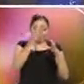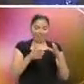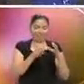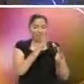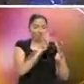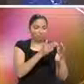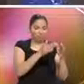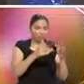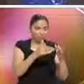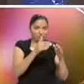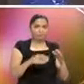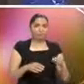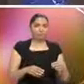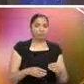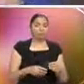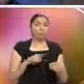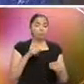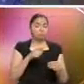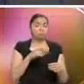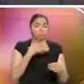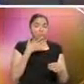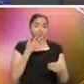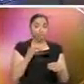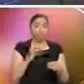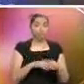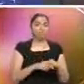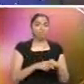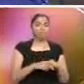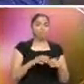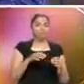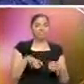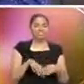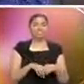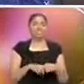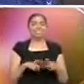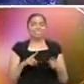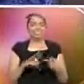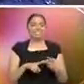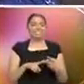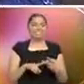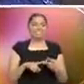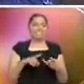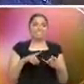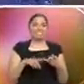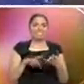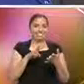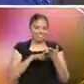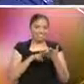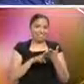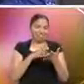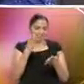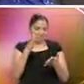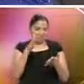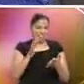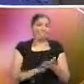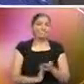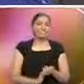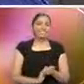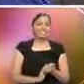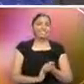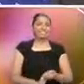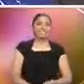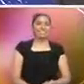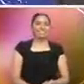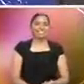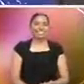rico. Si no lo han probado, pruébenlo. O es del naranja y anda verde Pues, todavía. ya anda che. ¿Qué todavía trajiste? Medio verde. No has contado hoy,